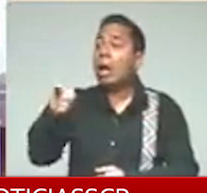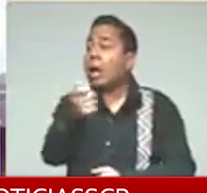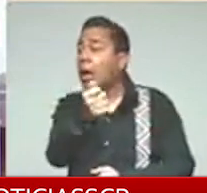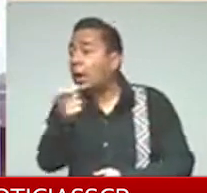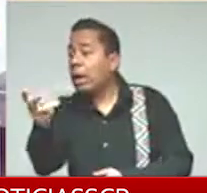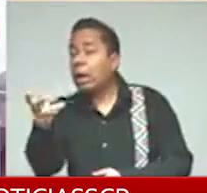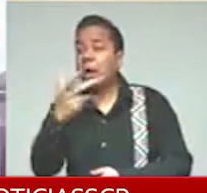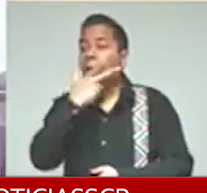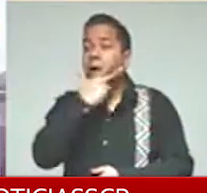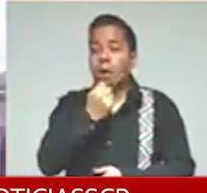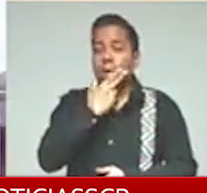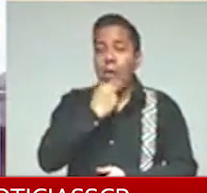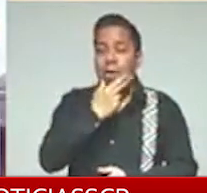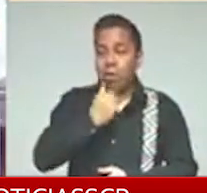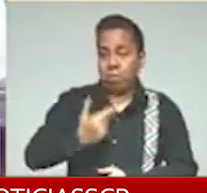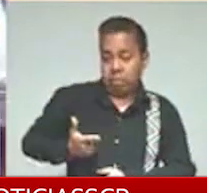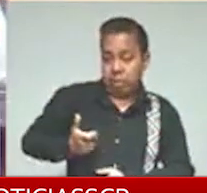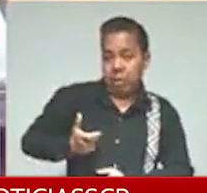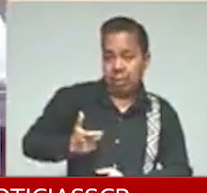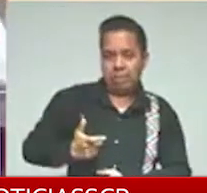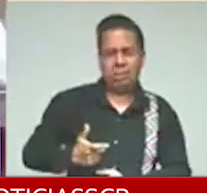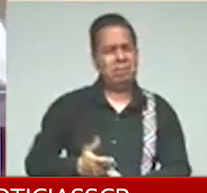armados y no es cierto.